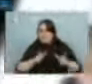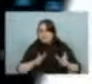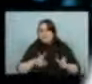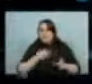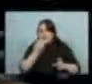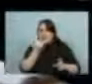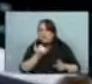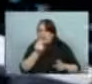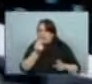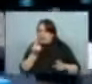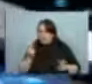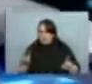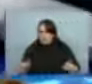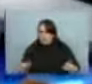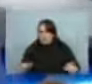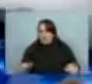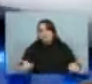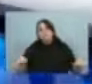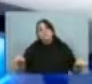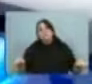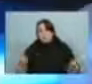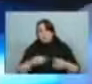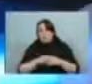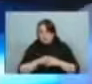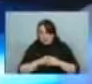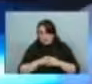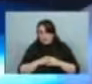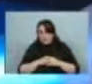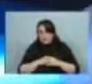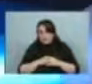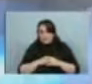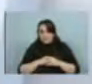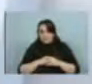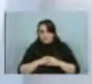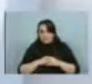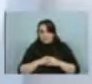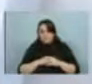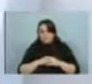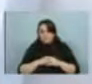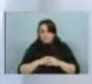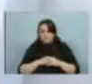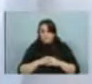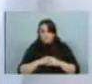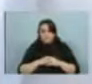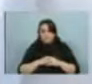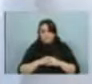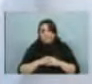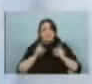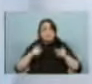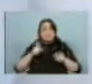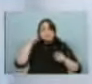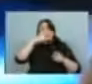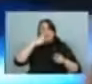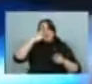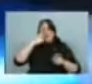amor tiene busca que lo surgir. Mismo. Ojo que no se encuentren buscando la misma. Mira cómo se unen los extremos. Charlotte Caniche y Zulma Lovato, lo